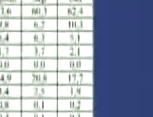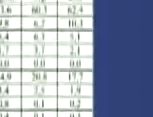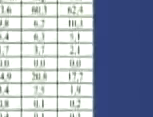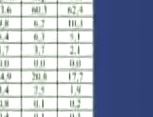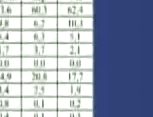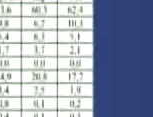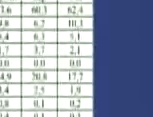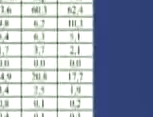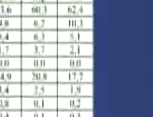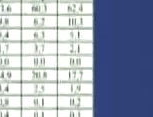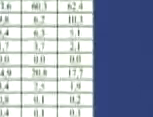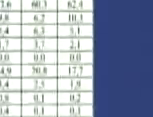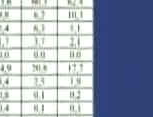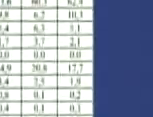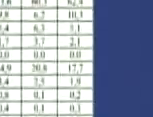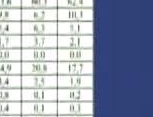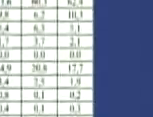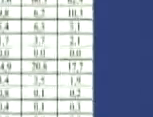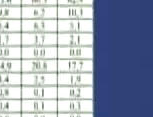porque los mismos que han promovido